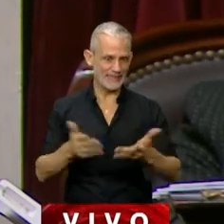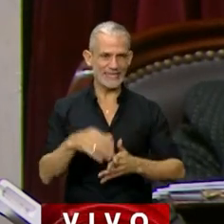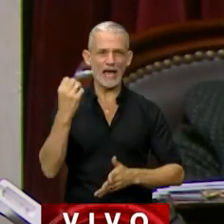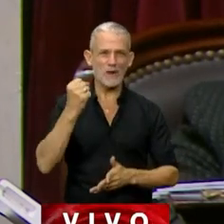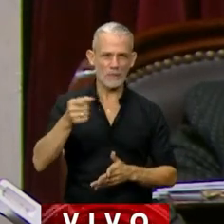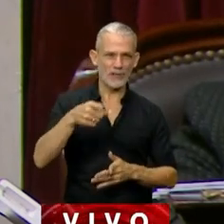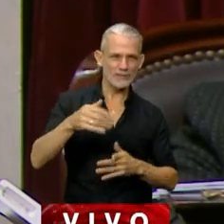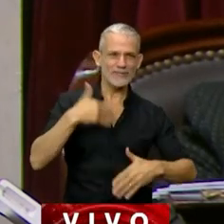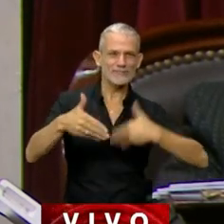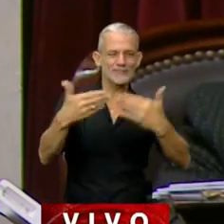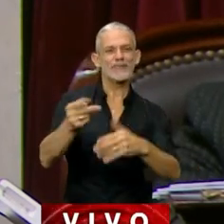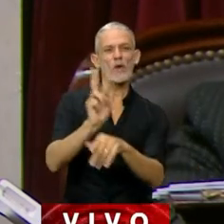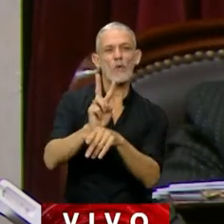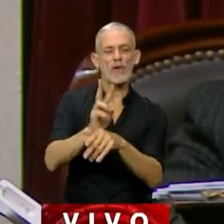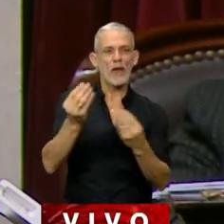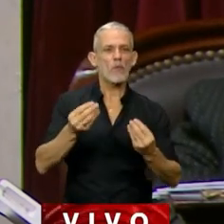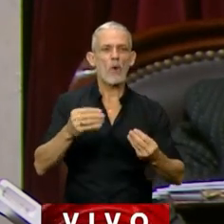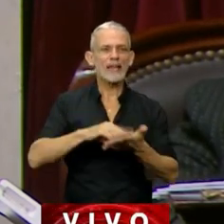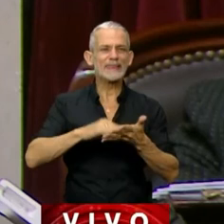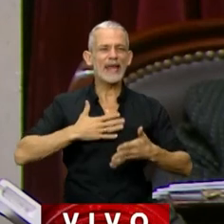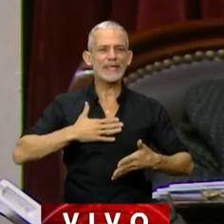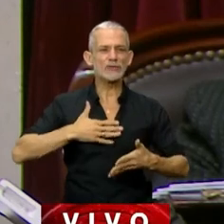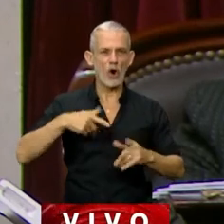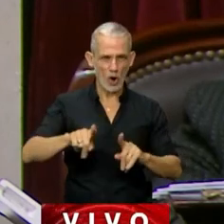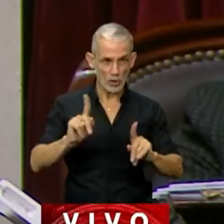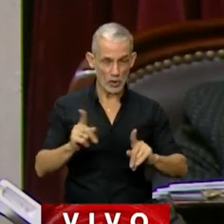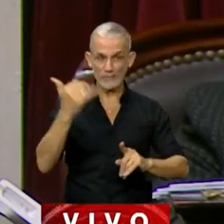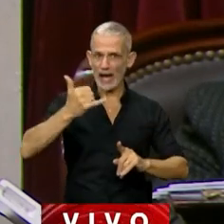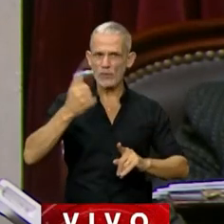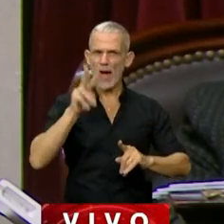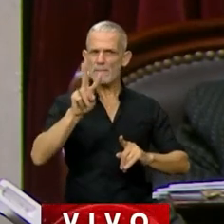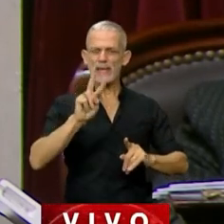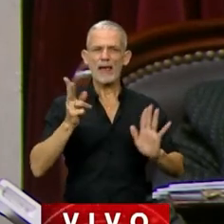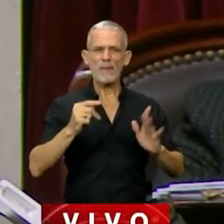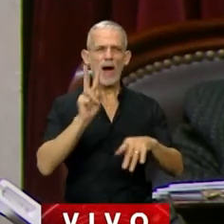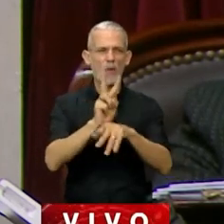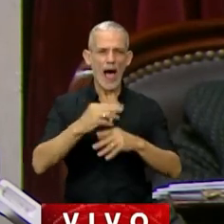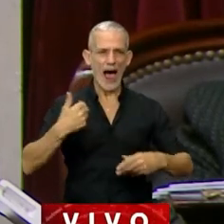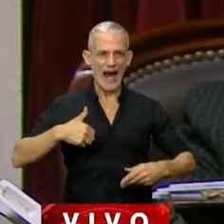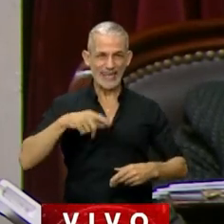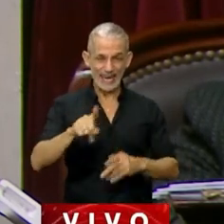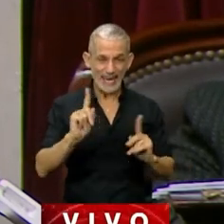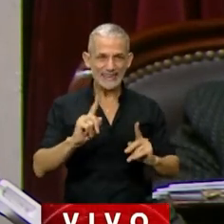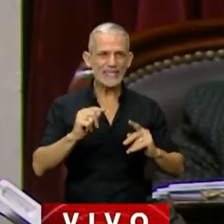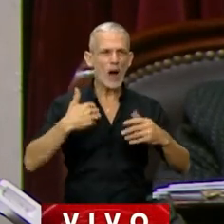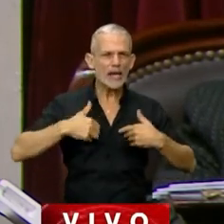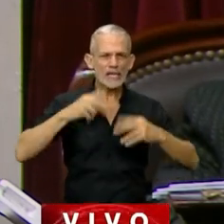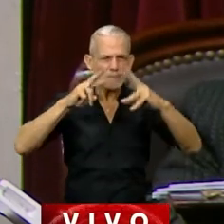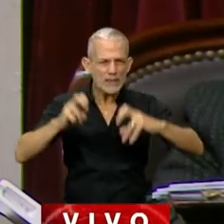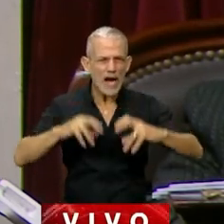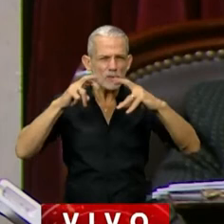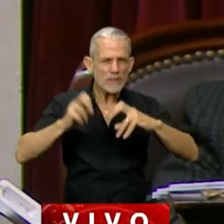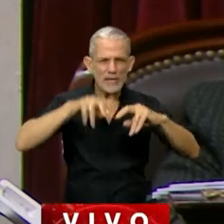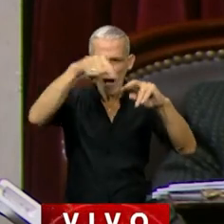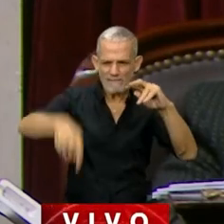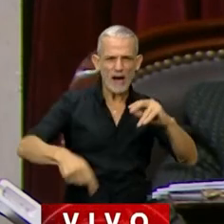poder avanzar en la consolidación de nuestro territorio, tener una mirada soberana y una Argentina investigando, mirando